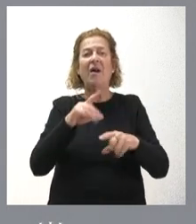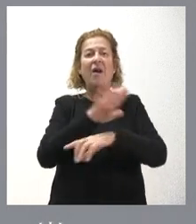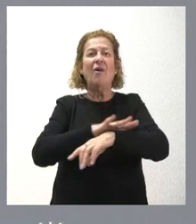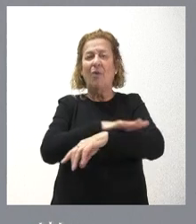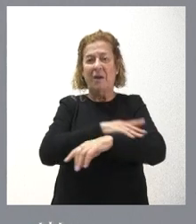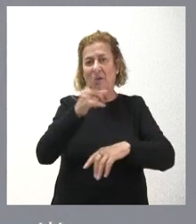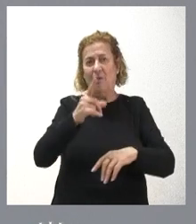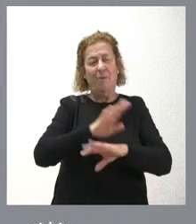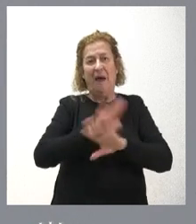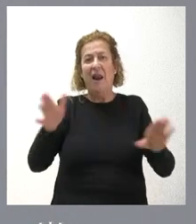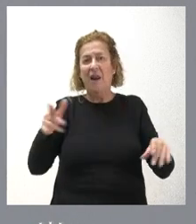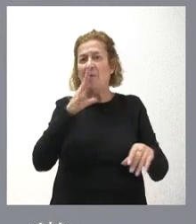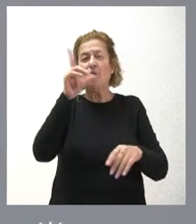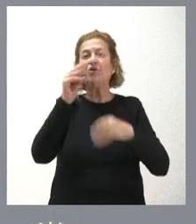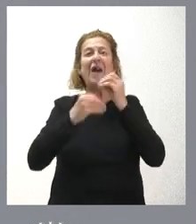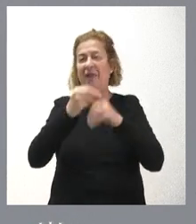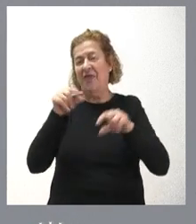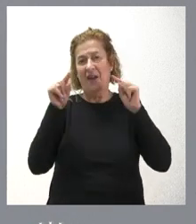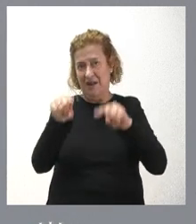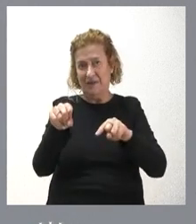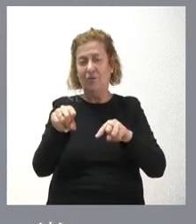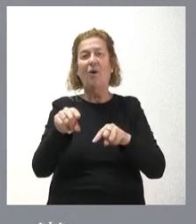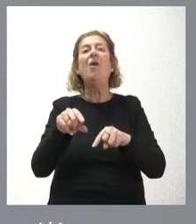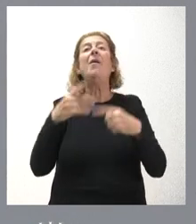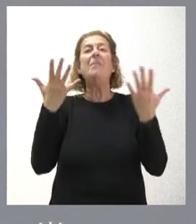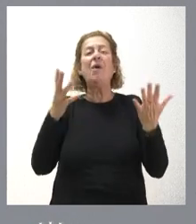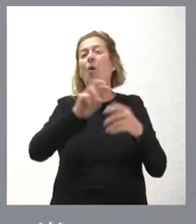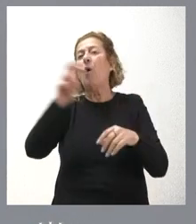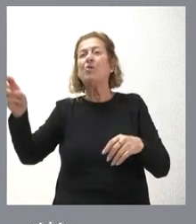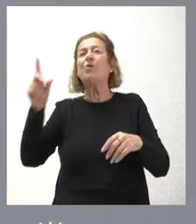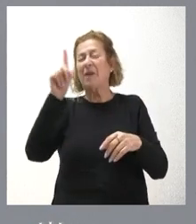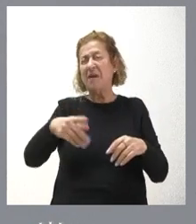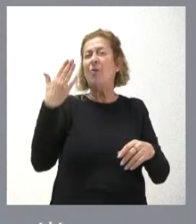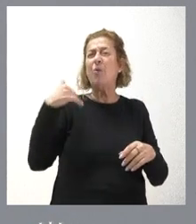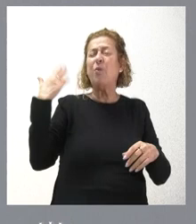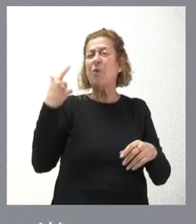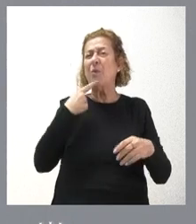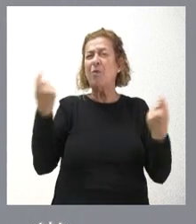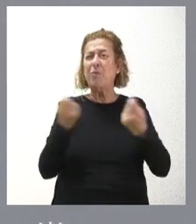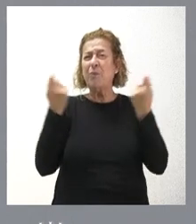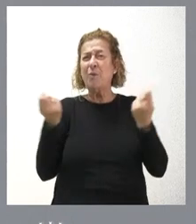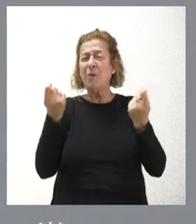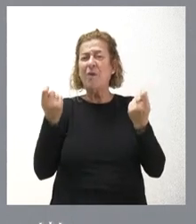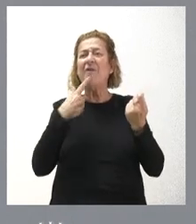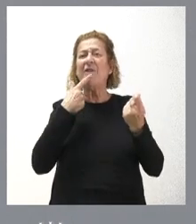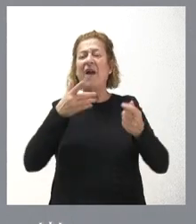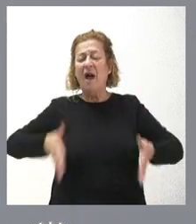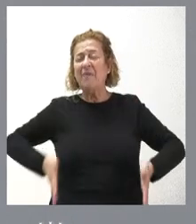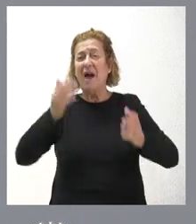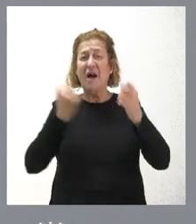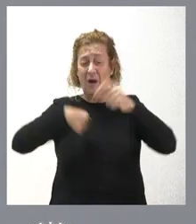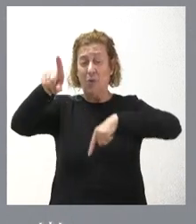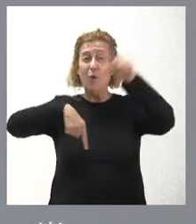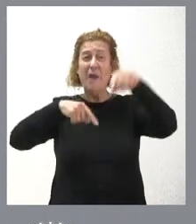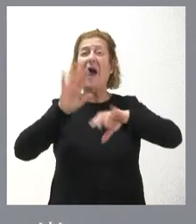ellos El que no se lleva a cabo esta obligación de servido público pero otro fue el anuncio donde se dijo que la autovía León